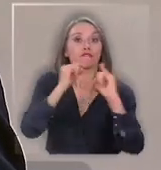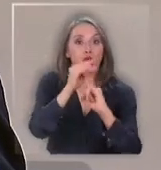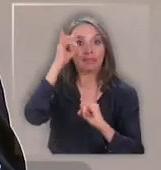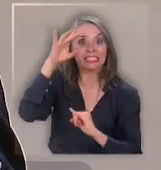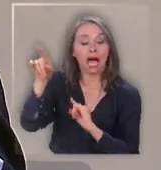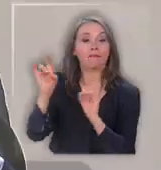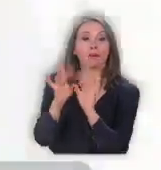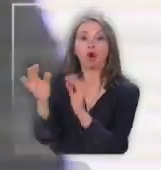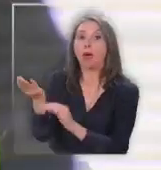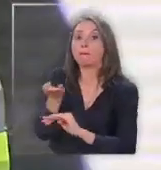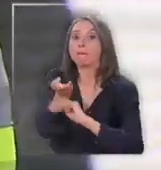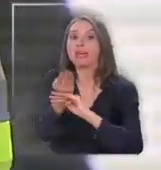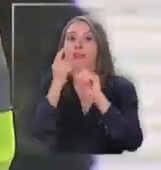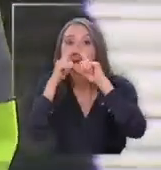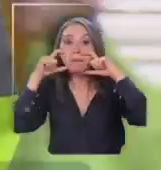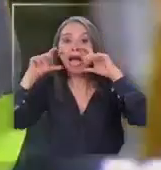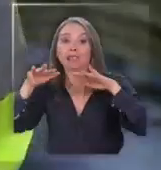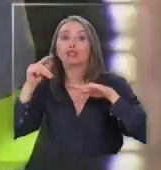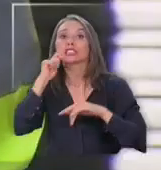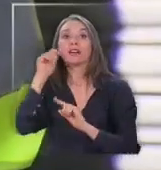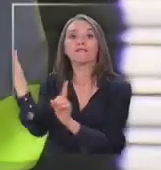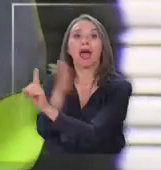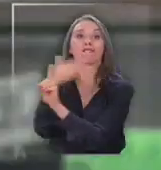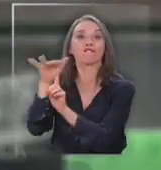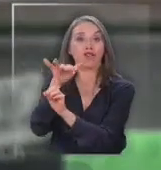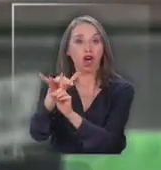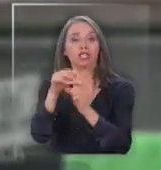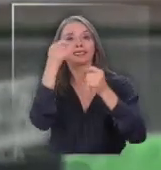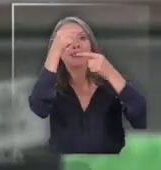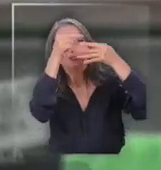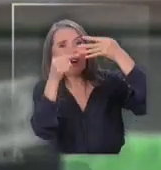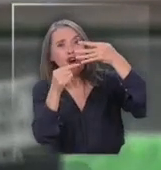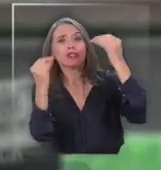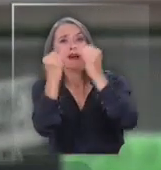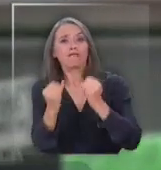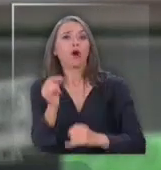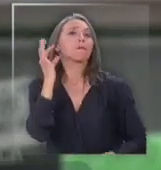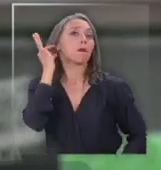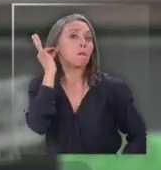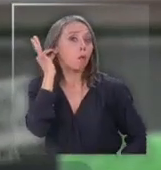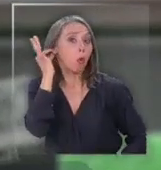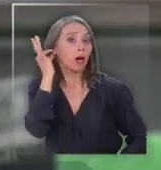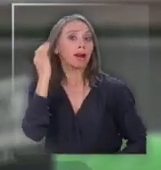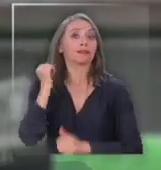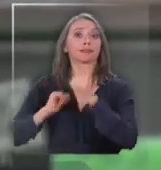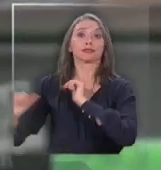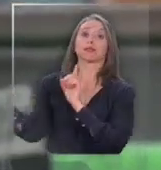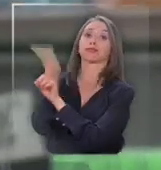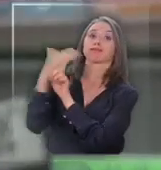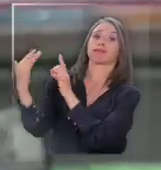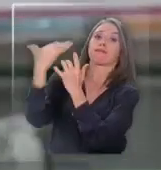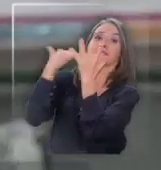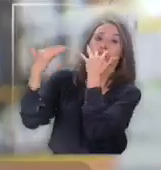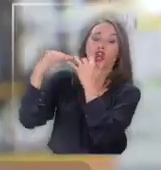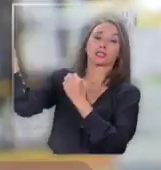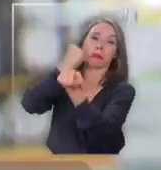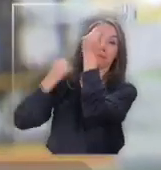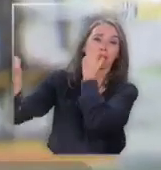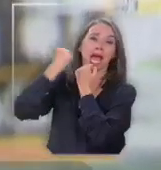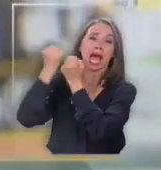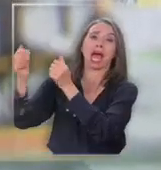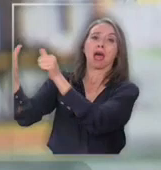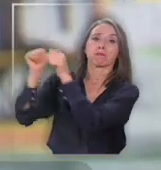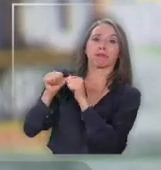una tremenda iniciativa. La idea es que sean varios los canales disponibles para que las mujeres víctimas de violencia física, psicológica y